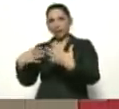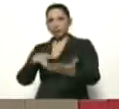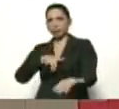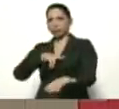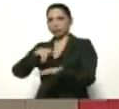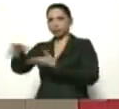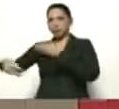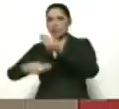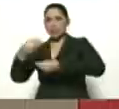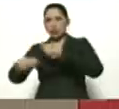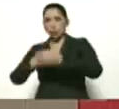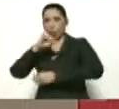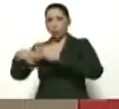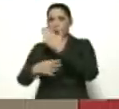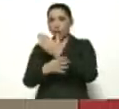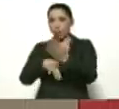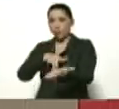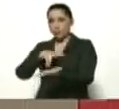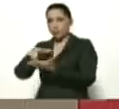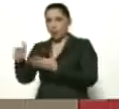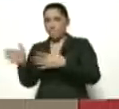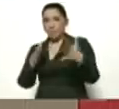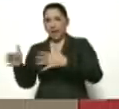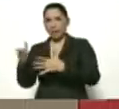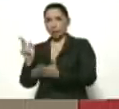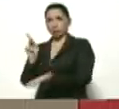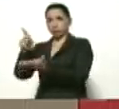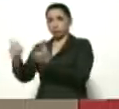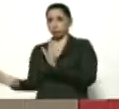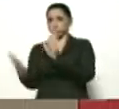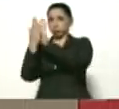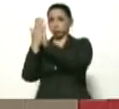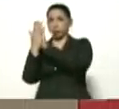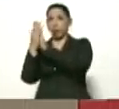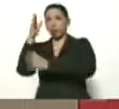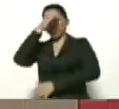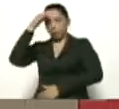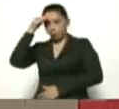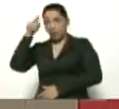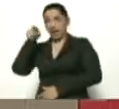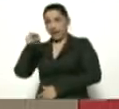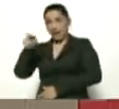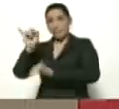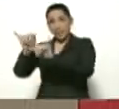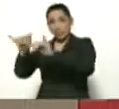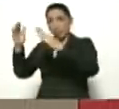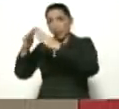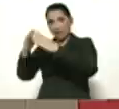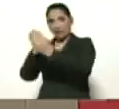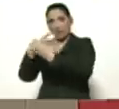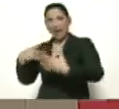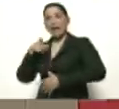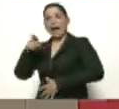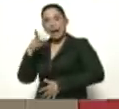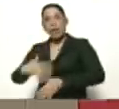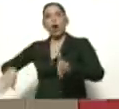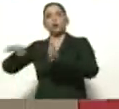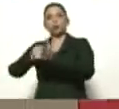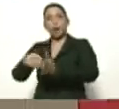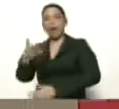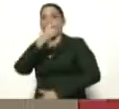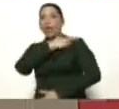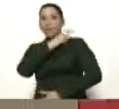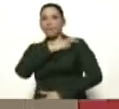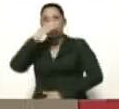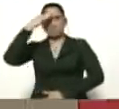donald trump a mediados de marzo allí también en la casa blanca y que allí fue ratificado como jefe